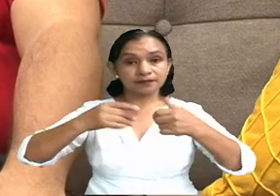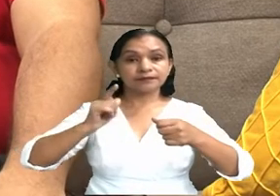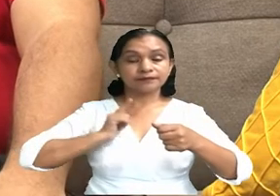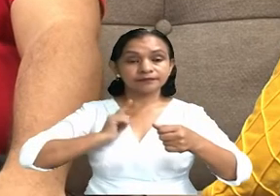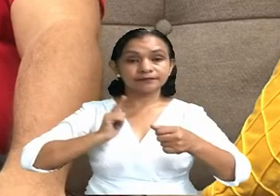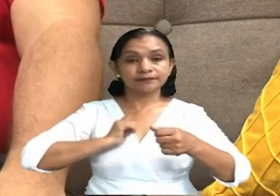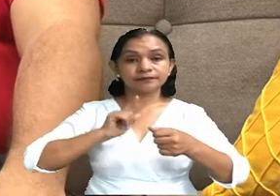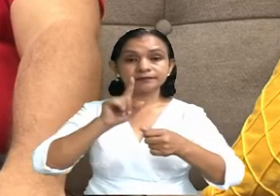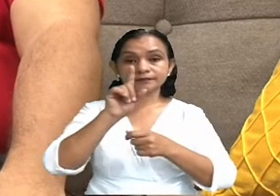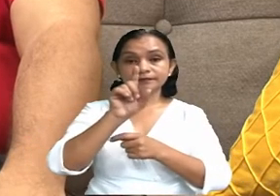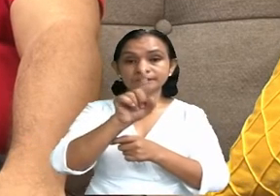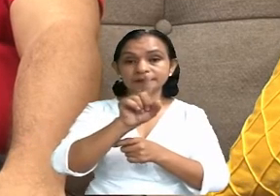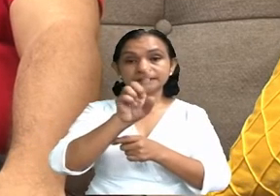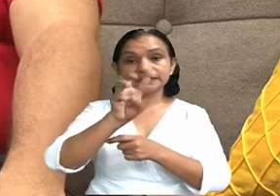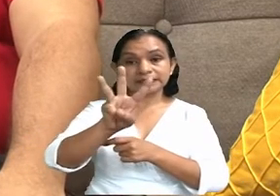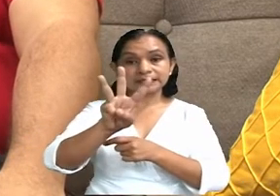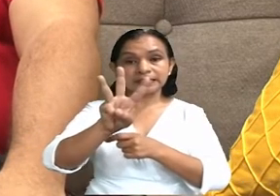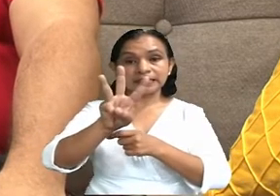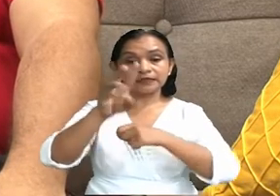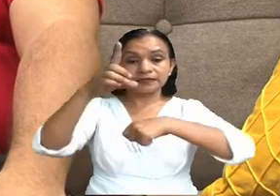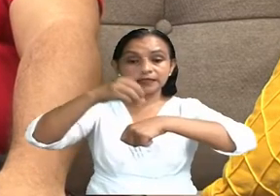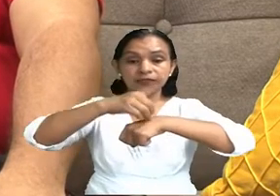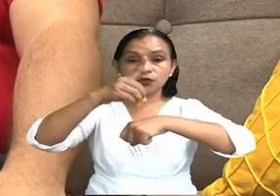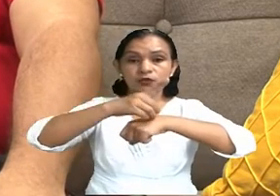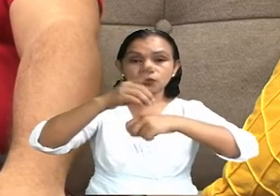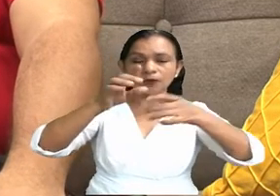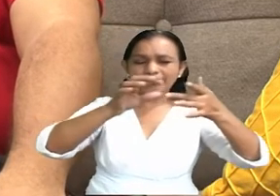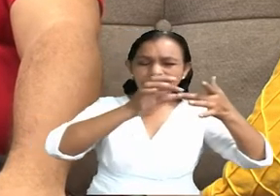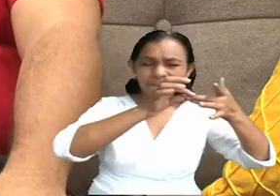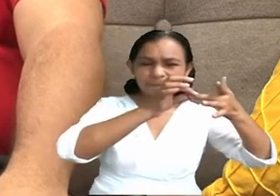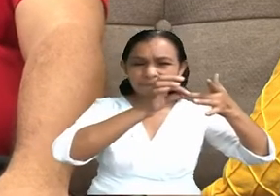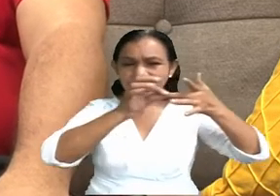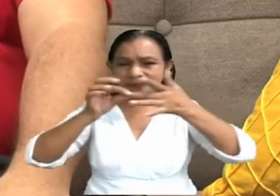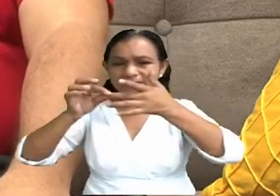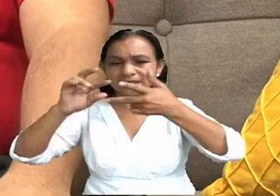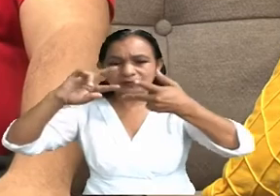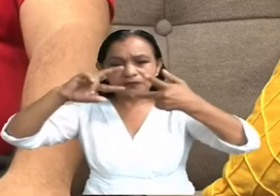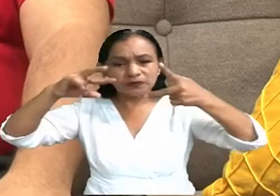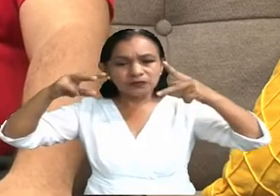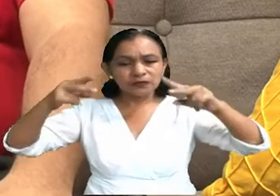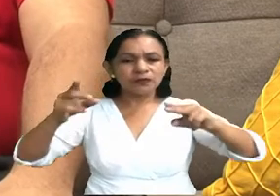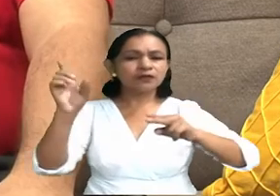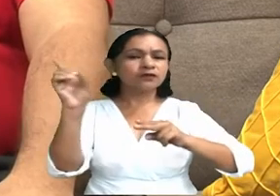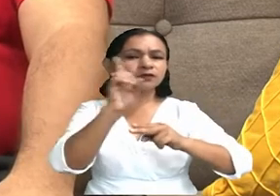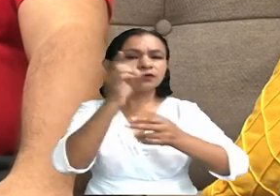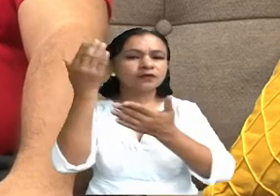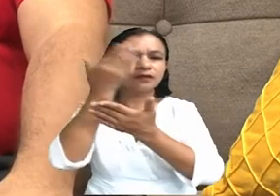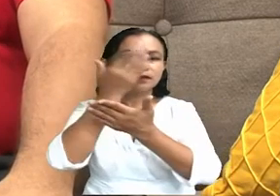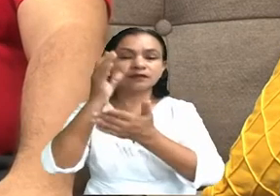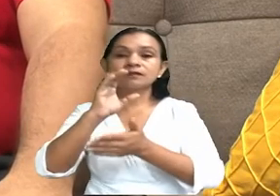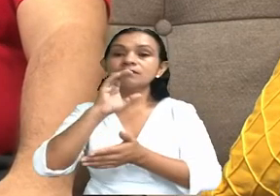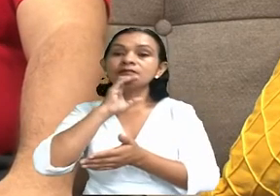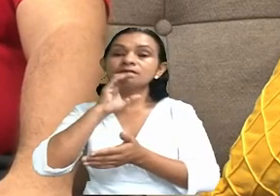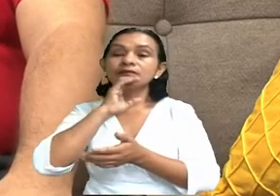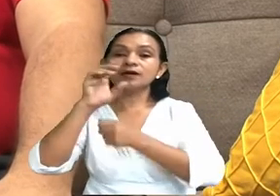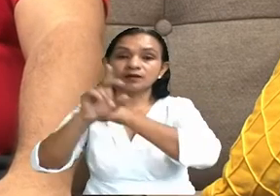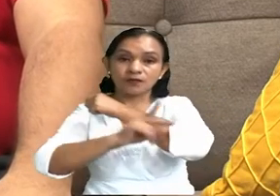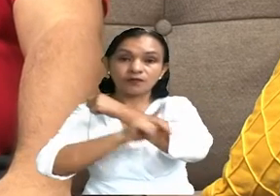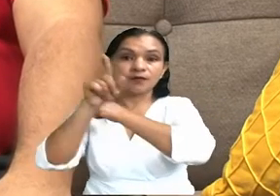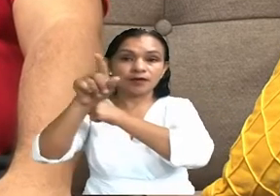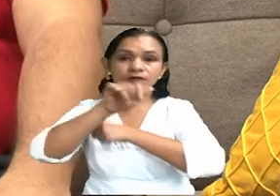con alrededor de 13 genetistas formados en Cuba. ¿Por qué es importante esto de los genetistas?